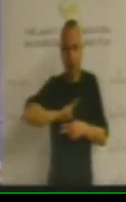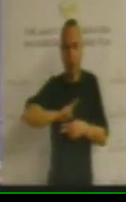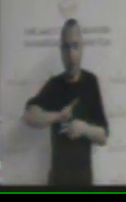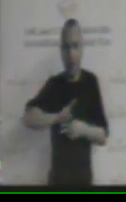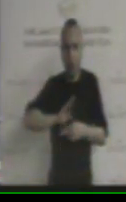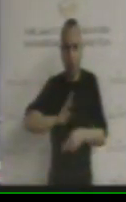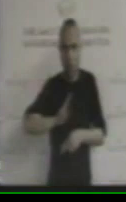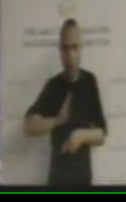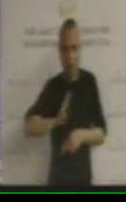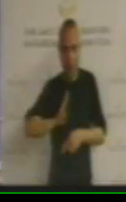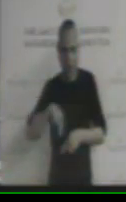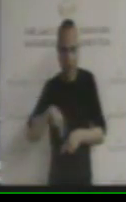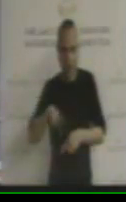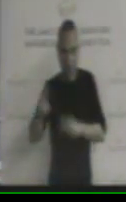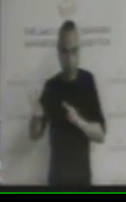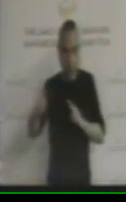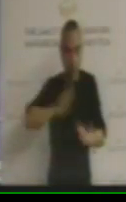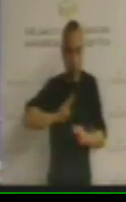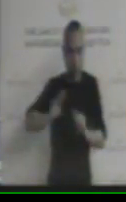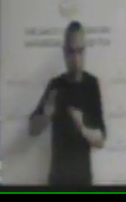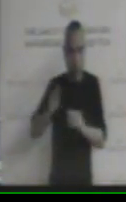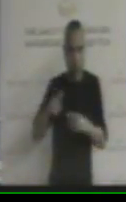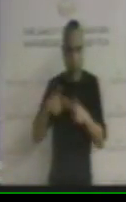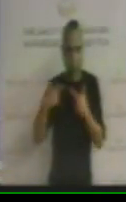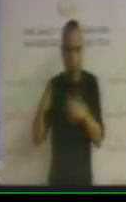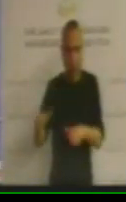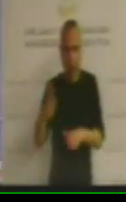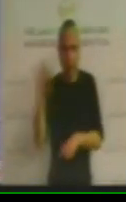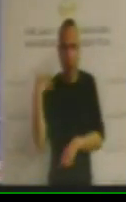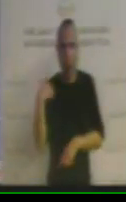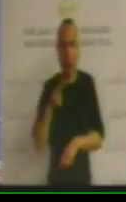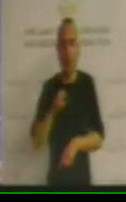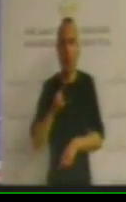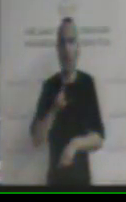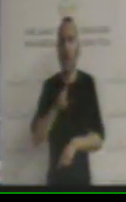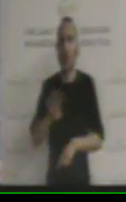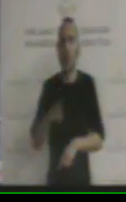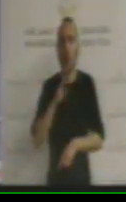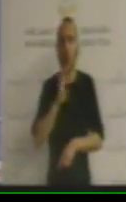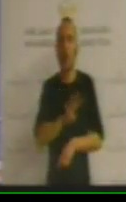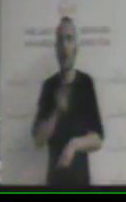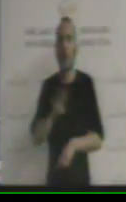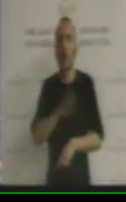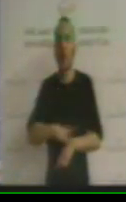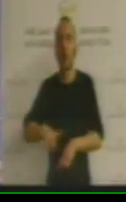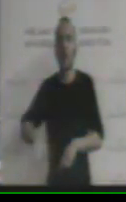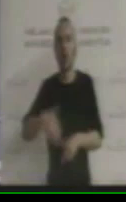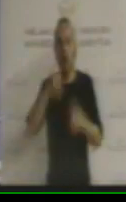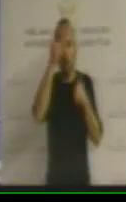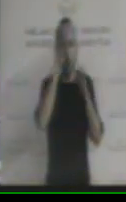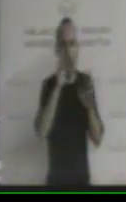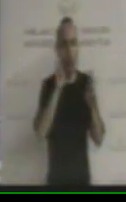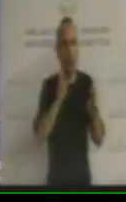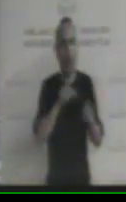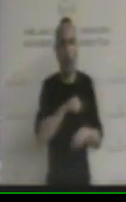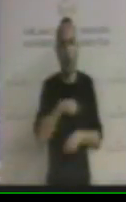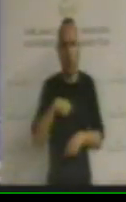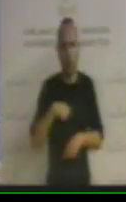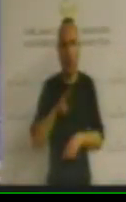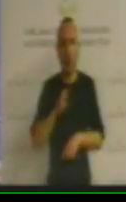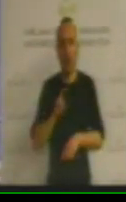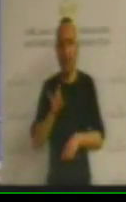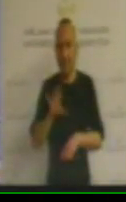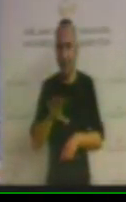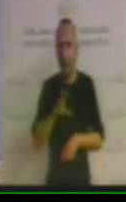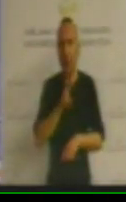de UPN, nos comentaban desde el departamento que en el 2014 hubo 44 menores atendidos en autonomía, en el 2015